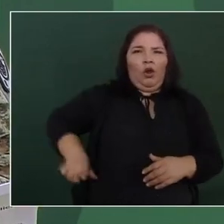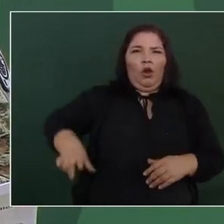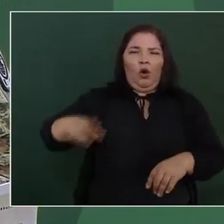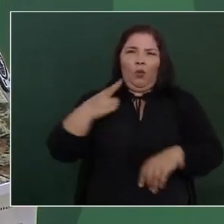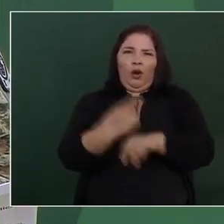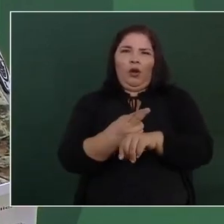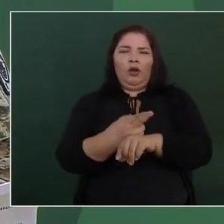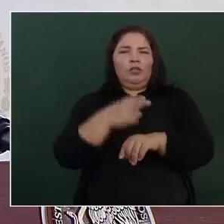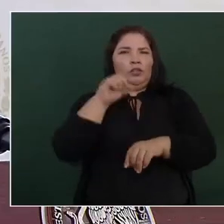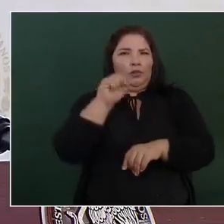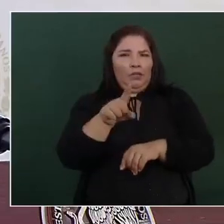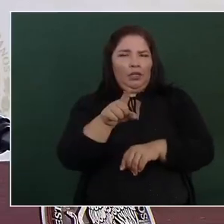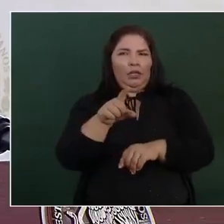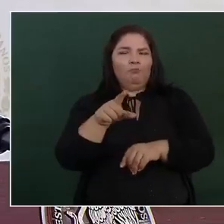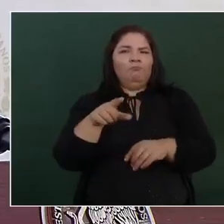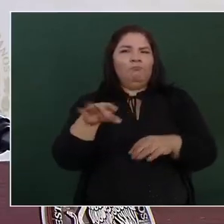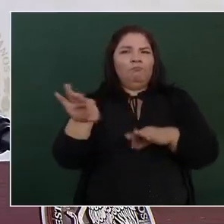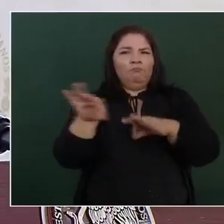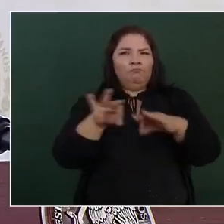y la actuación